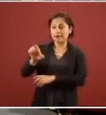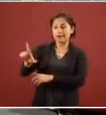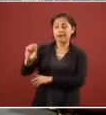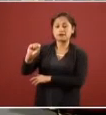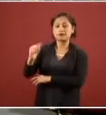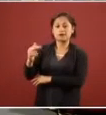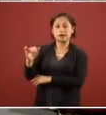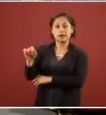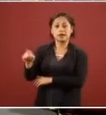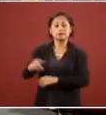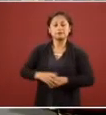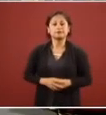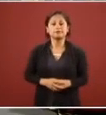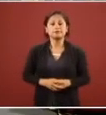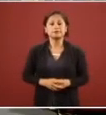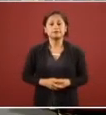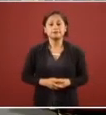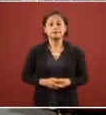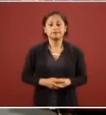Dame el libro.